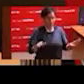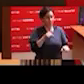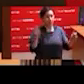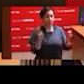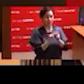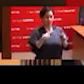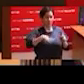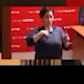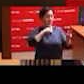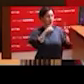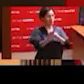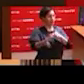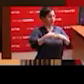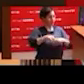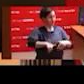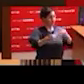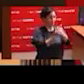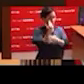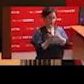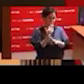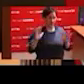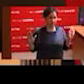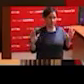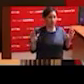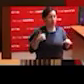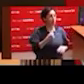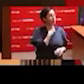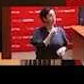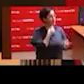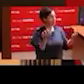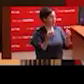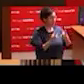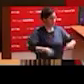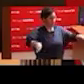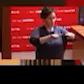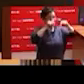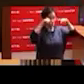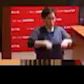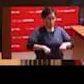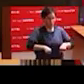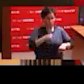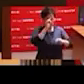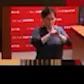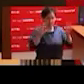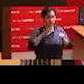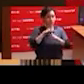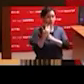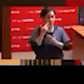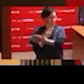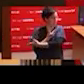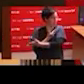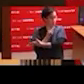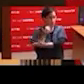que decir para clausurar por mi parte la jornada a mí lo que me gustaría es que todos vosotros hoy os quedaréis en primer lugar con el caso de